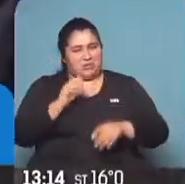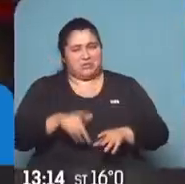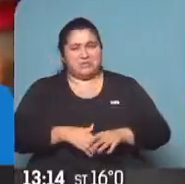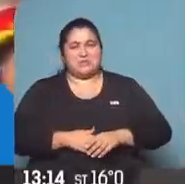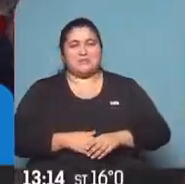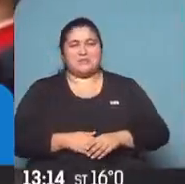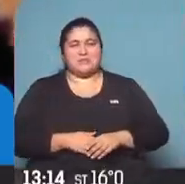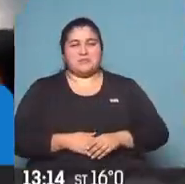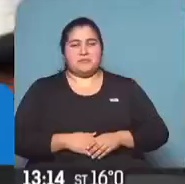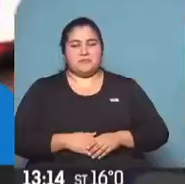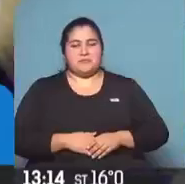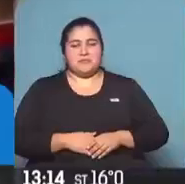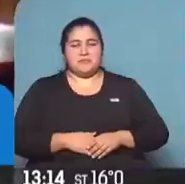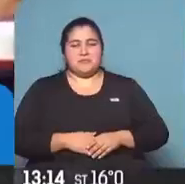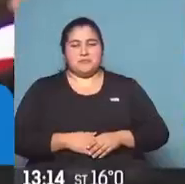e